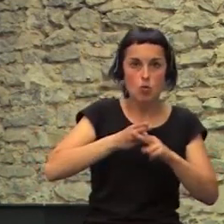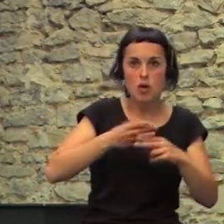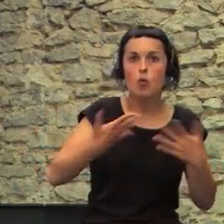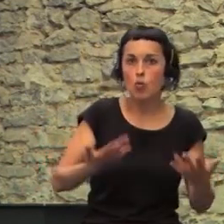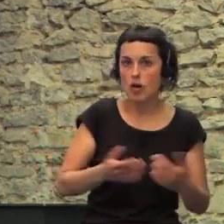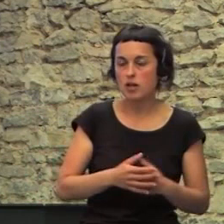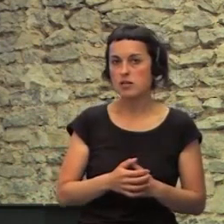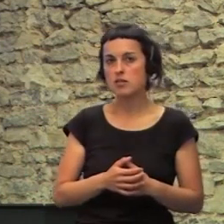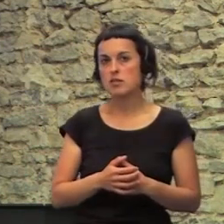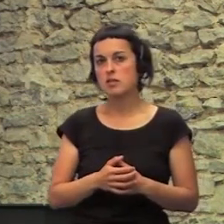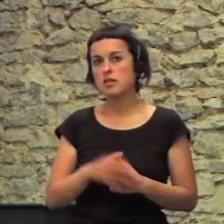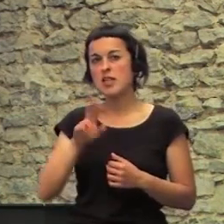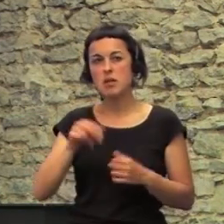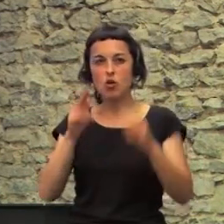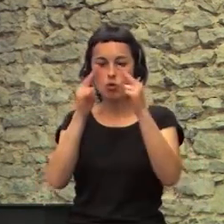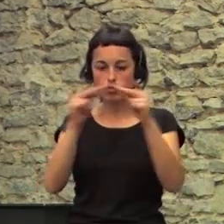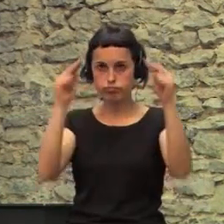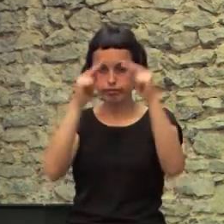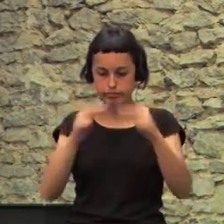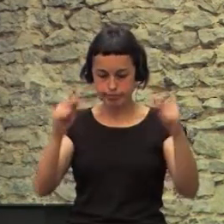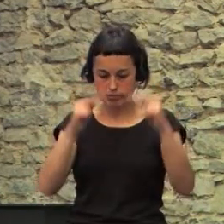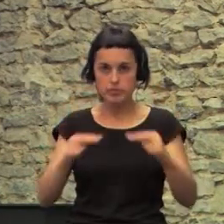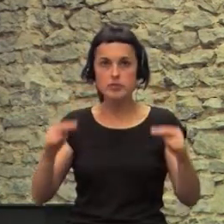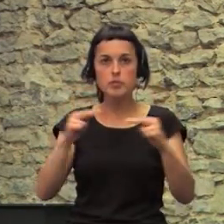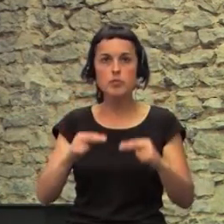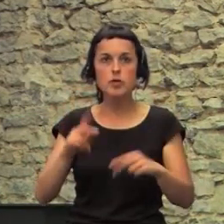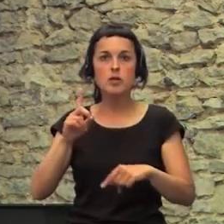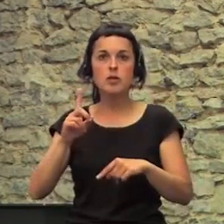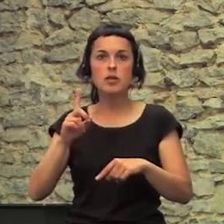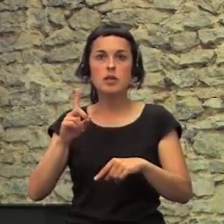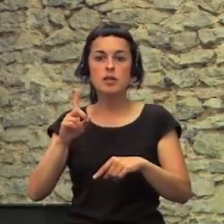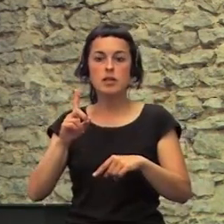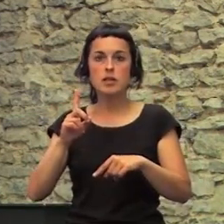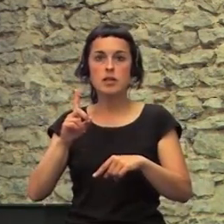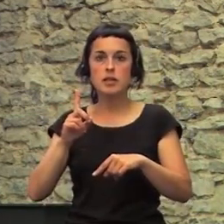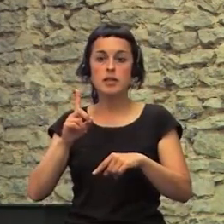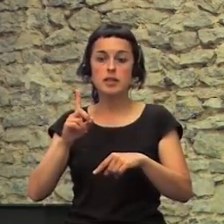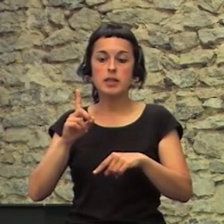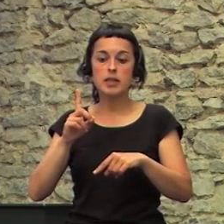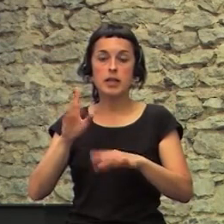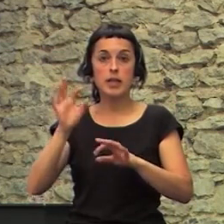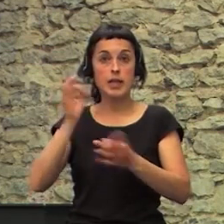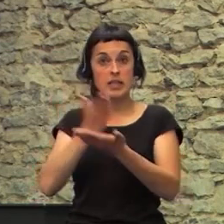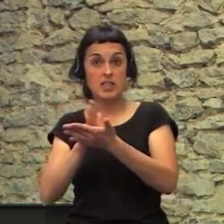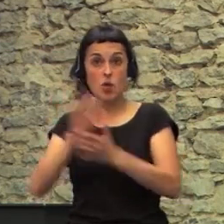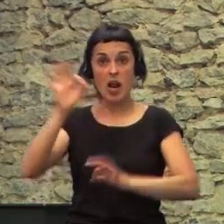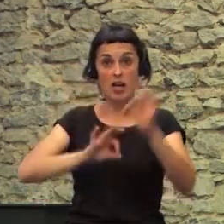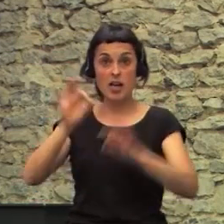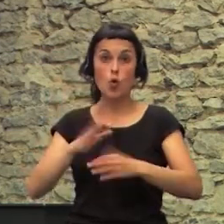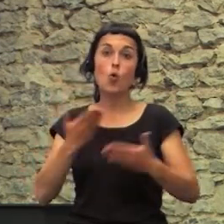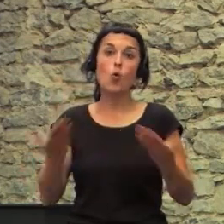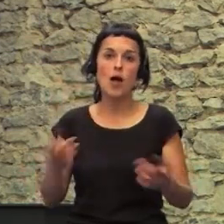Prader, para decir una persona antes de hacerle cirugías de normalización en qué grado está. Fijaos hasta qué punto